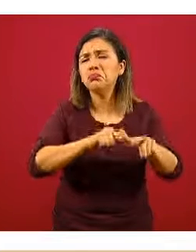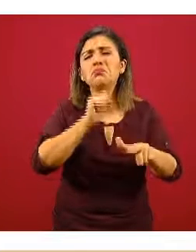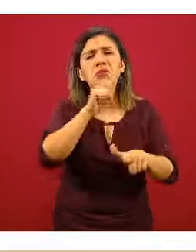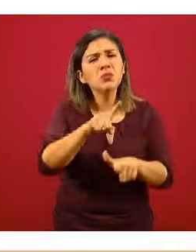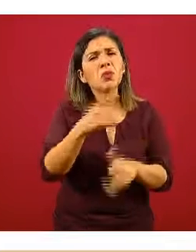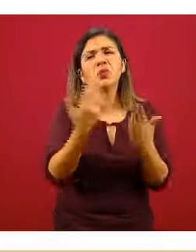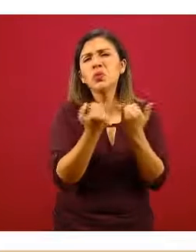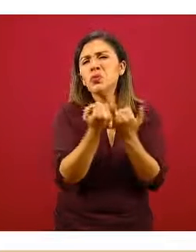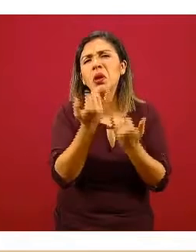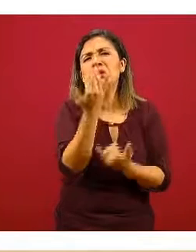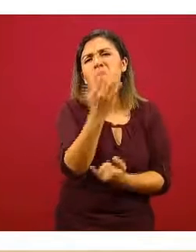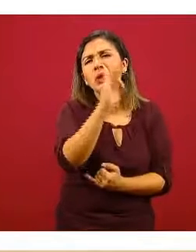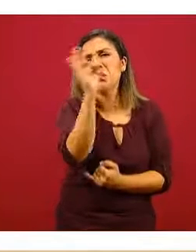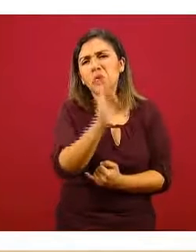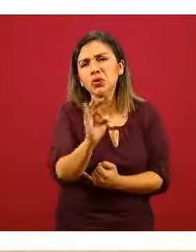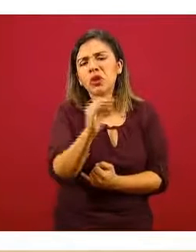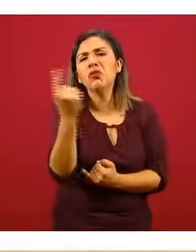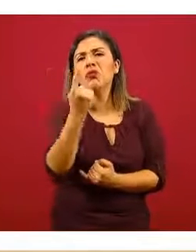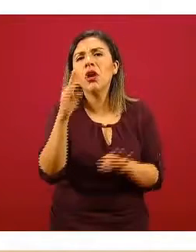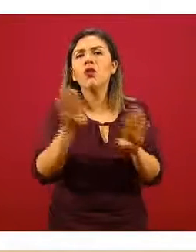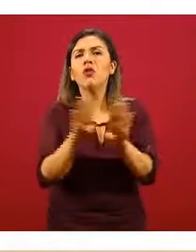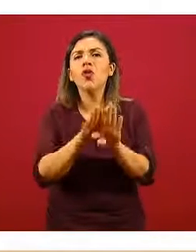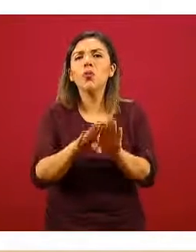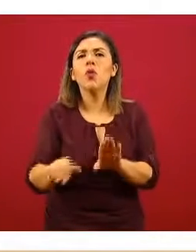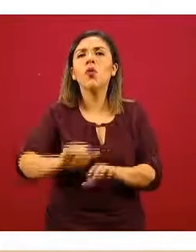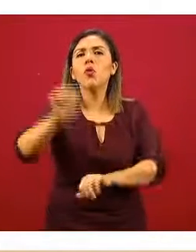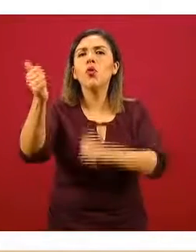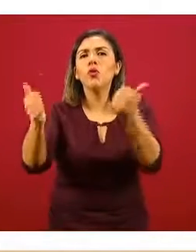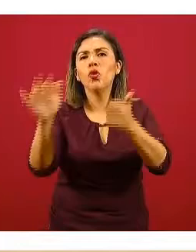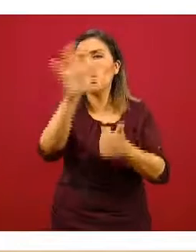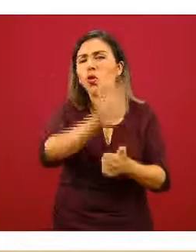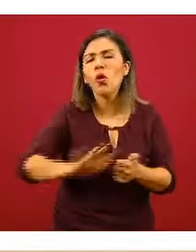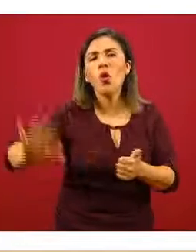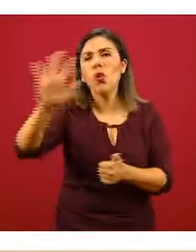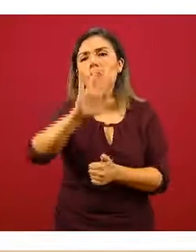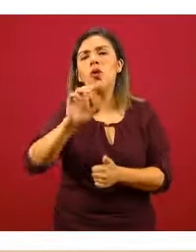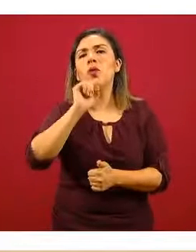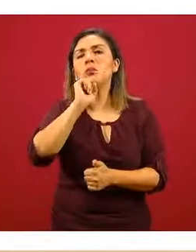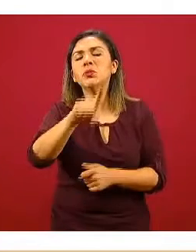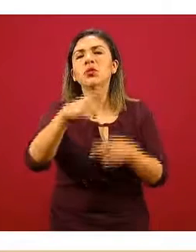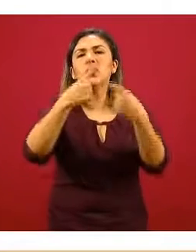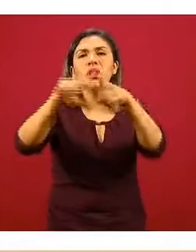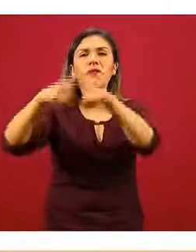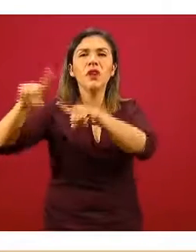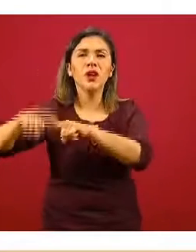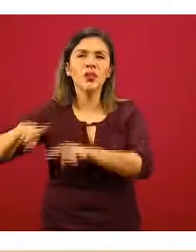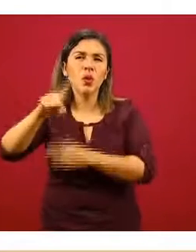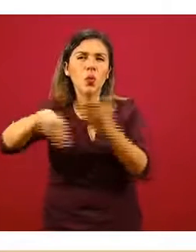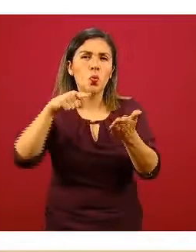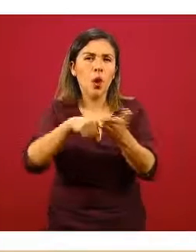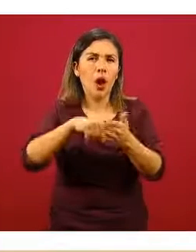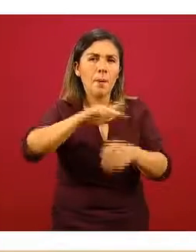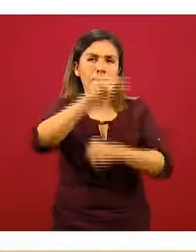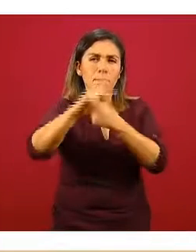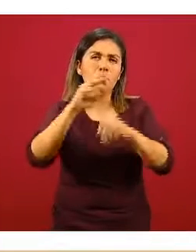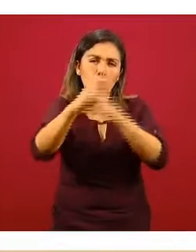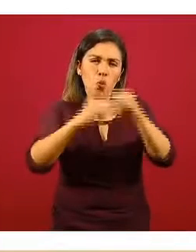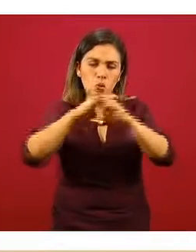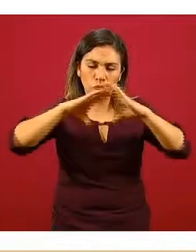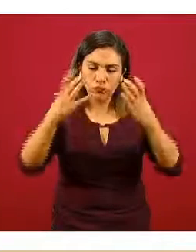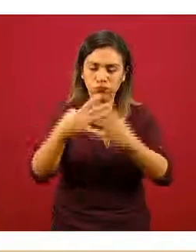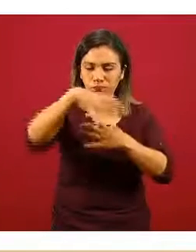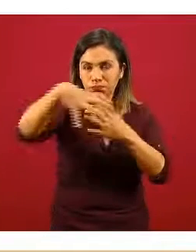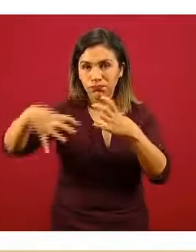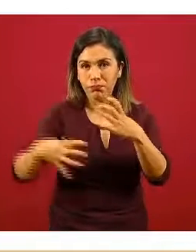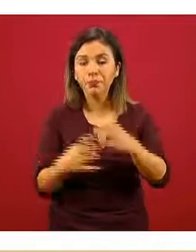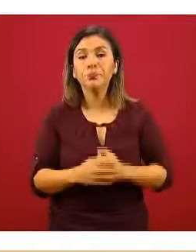el 50% en relación a cómo se distribuyen todos estos casos en las diferentes regiones. Continente europeo,